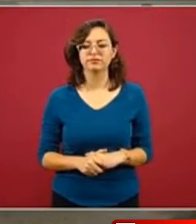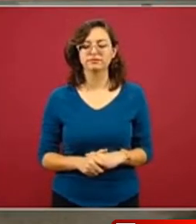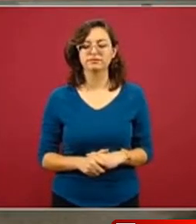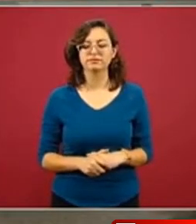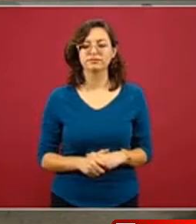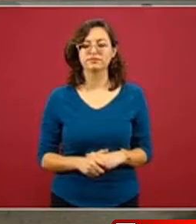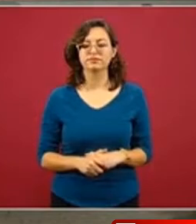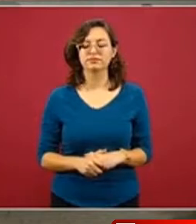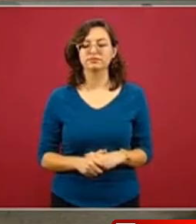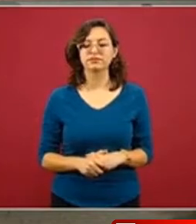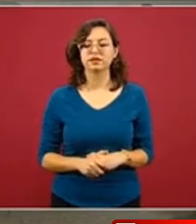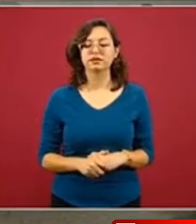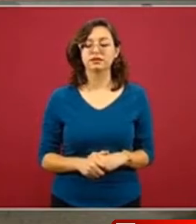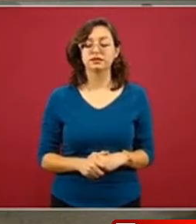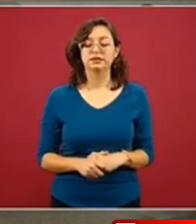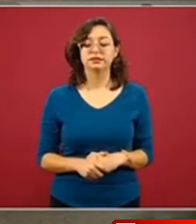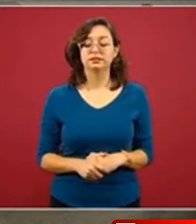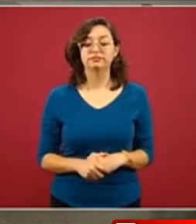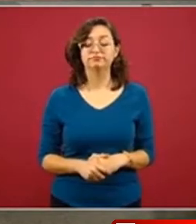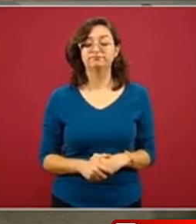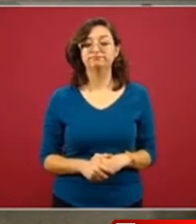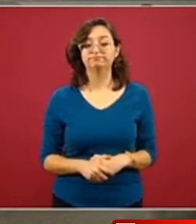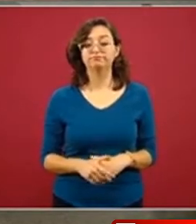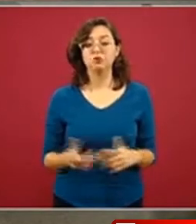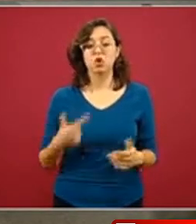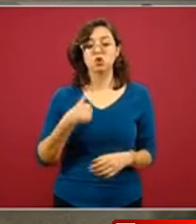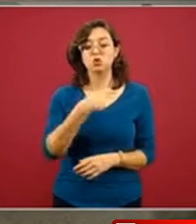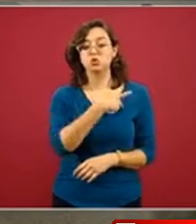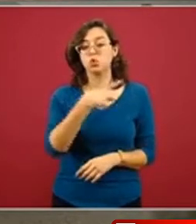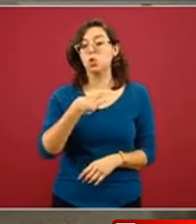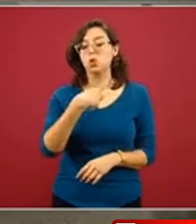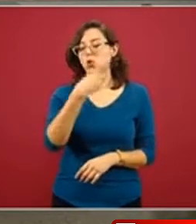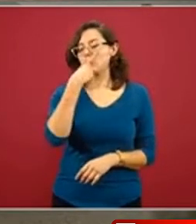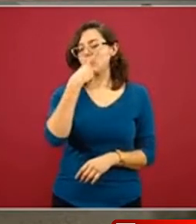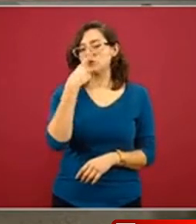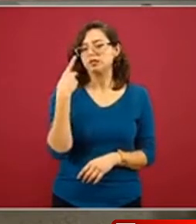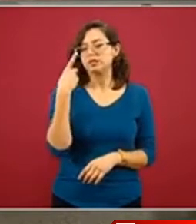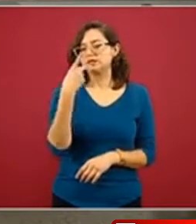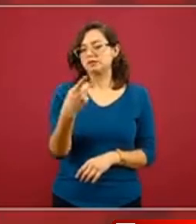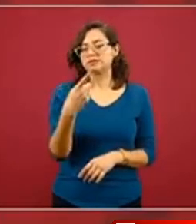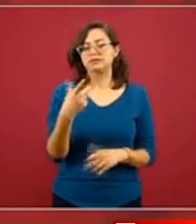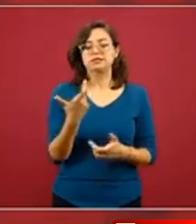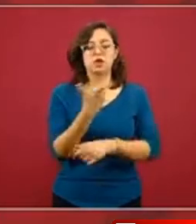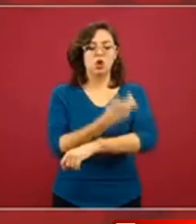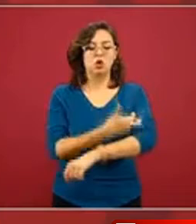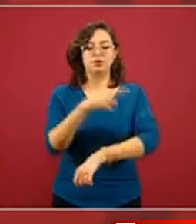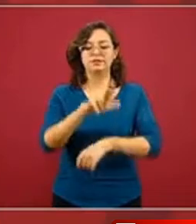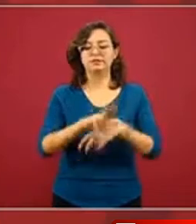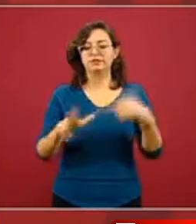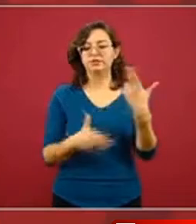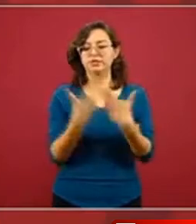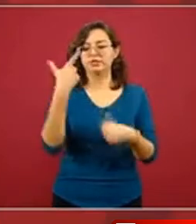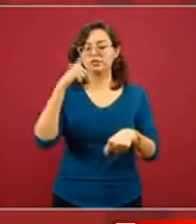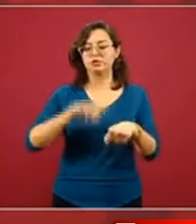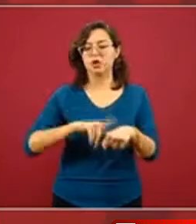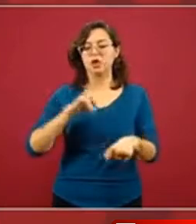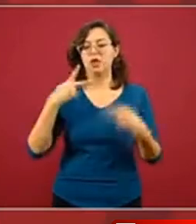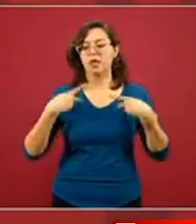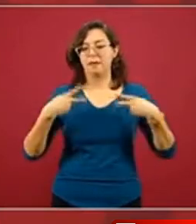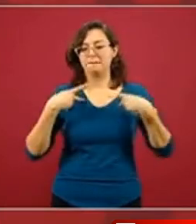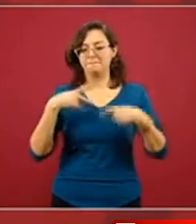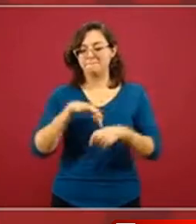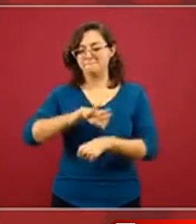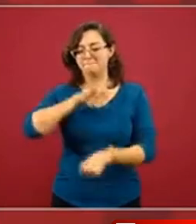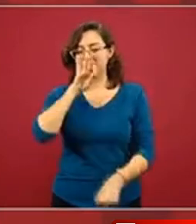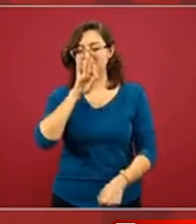doctor. Yo diría nada más un marco general. Nuestra Coordinación Nacional de Protección Civil es una institución